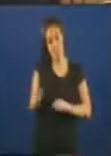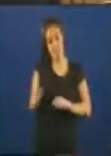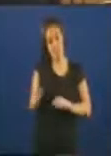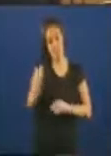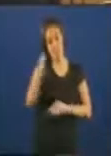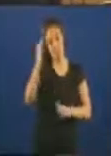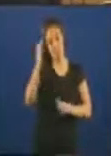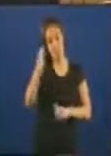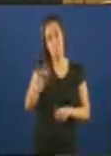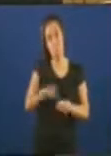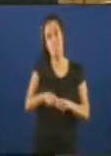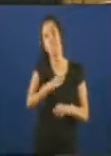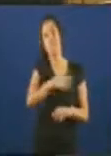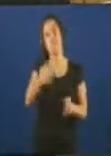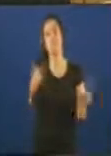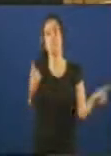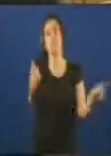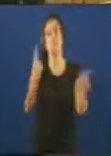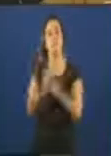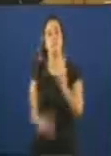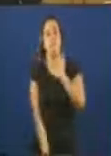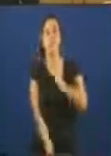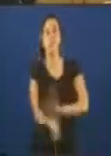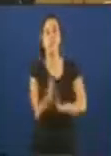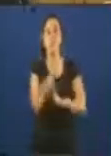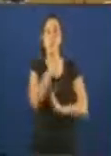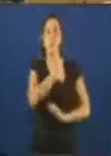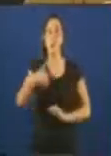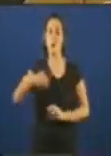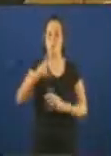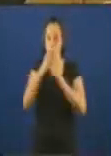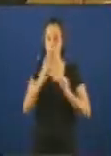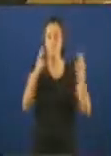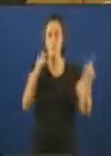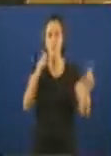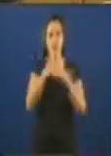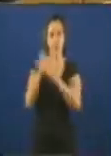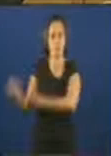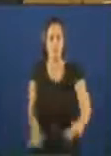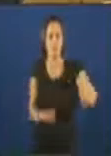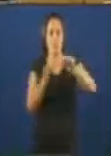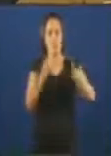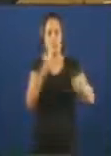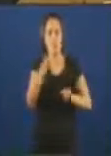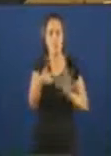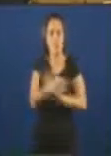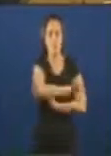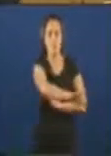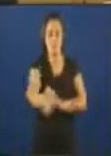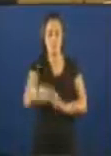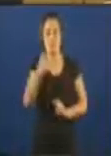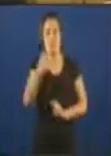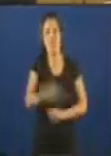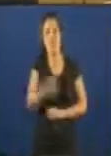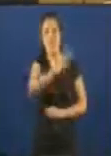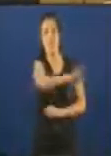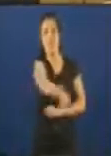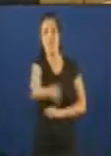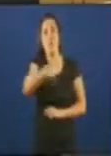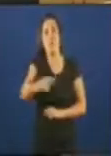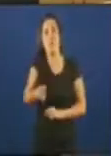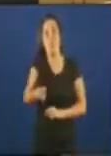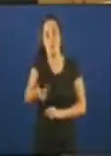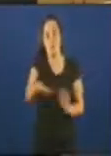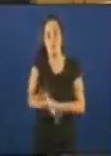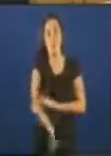a creación dun banco público galego que preserve, que evite o espolio do noso aforro cando é a única maneira de manter institucións